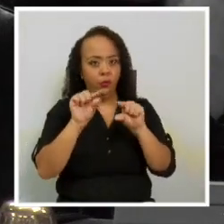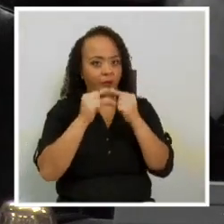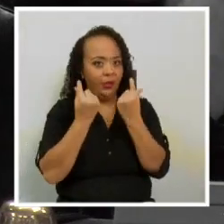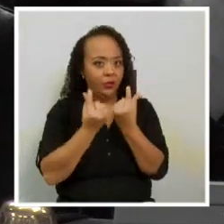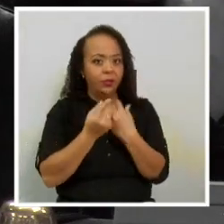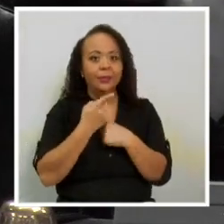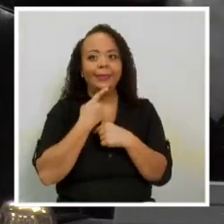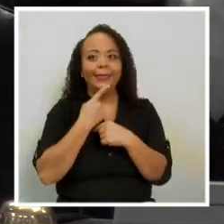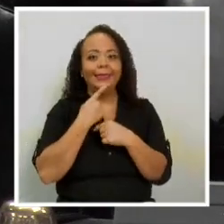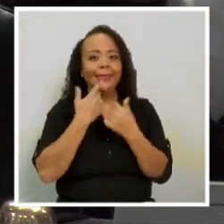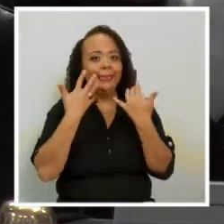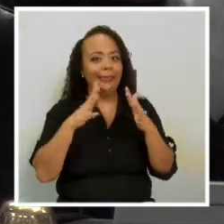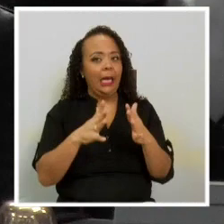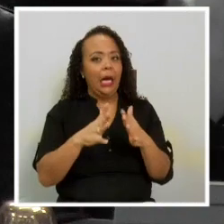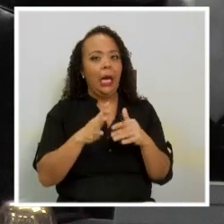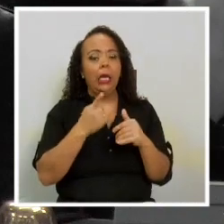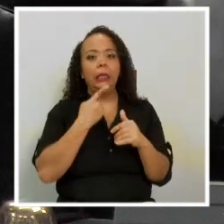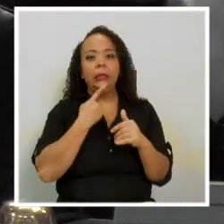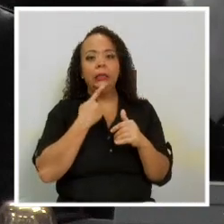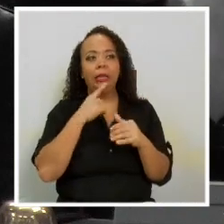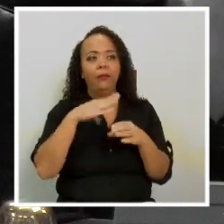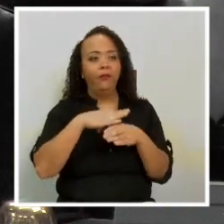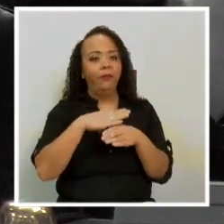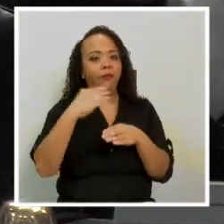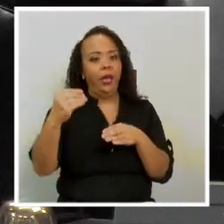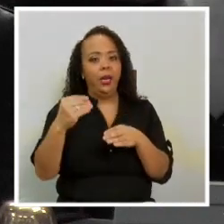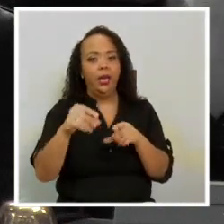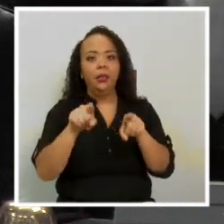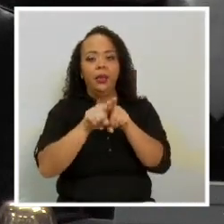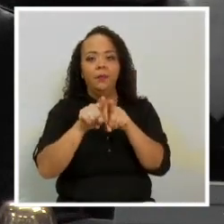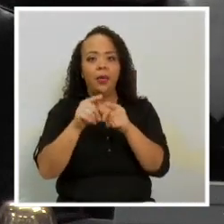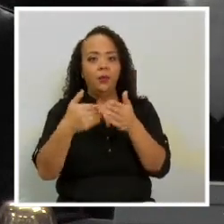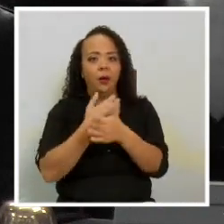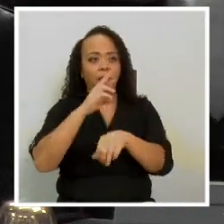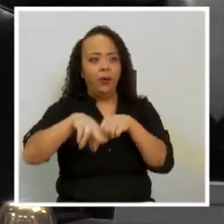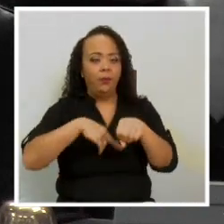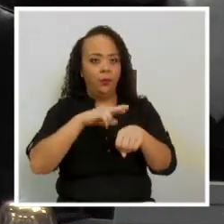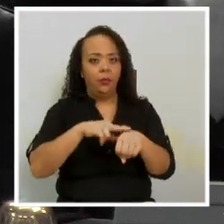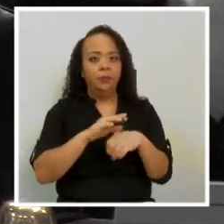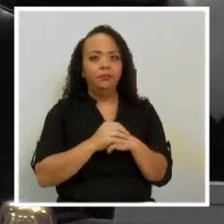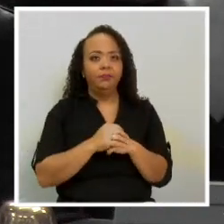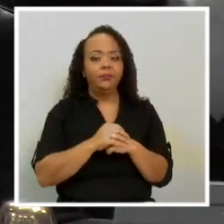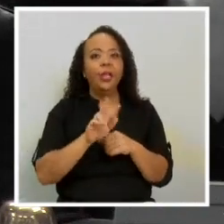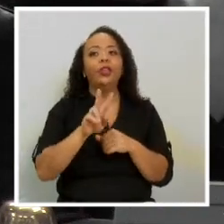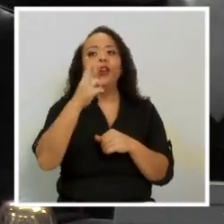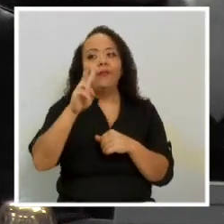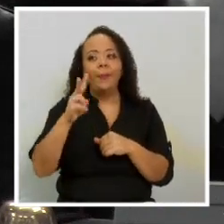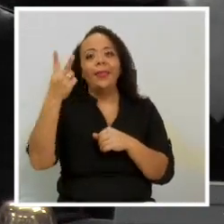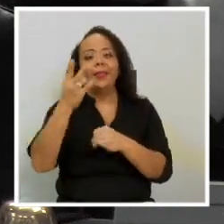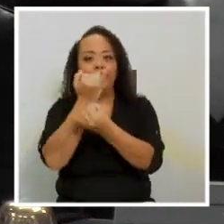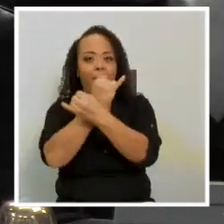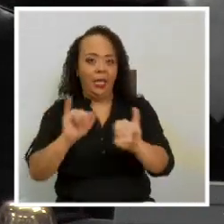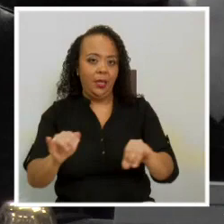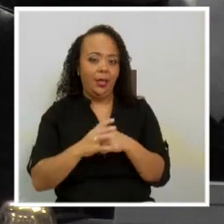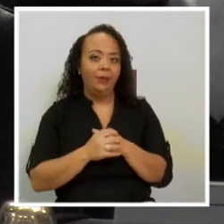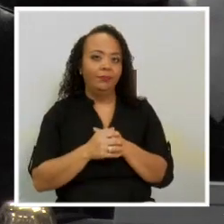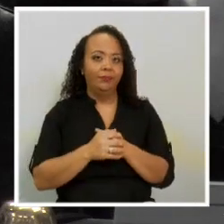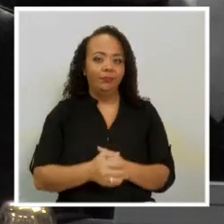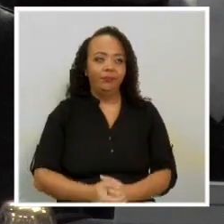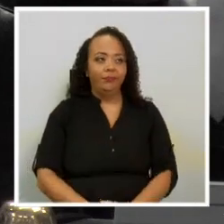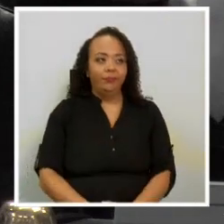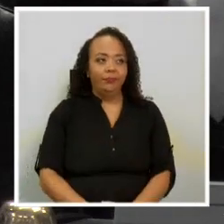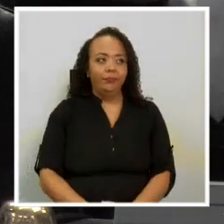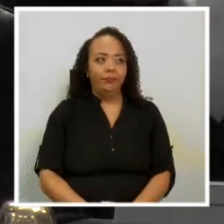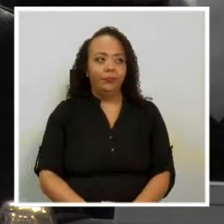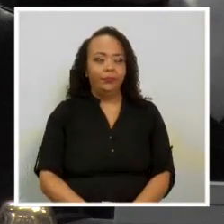se declara inclusive ya fuera del bloque también de Nueva República. Doblemente independiente. Doblemente independiente, digámoslo así. Ok, entonces- se